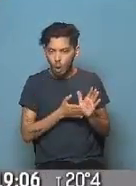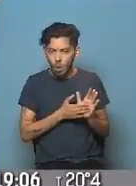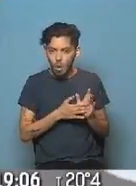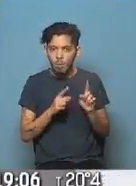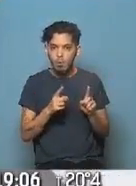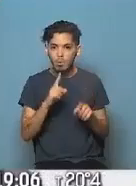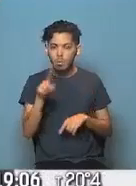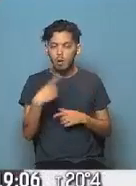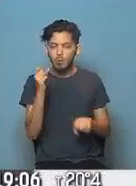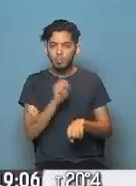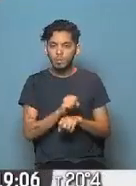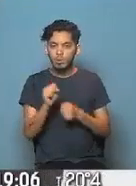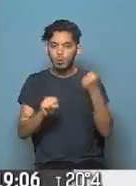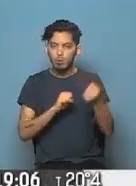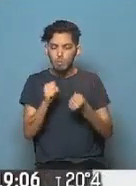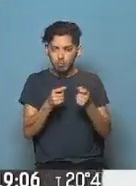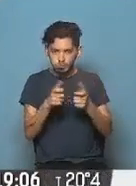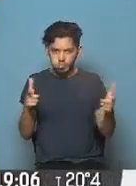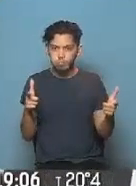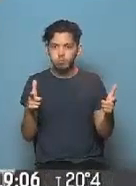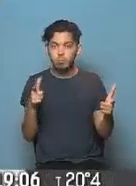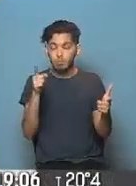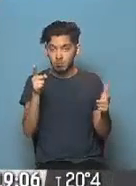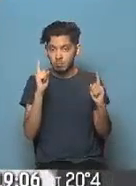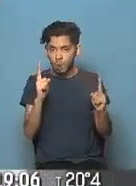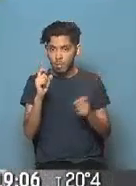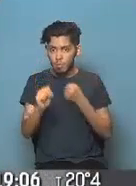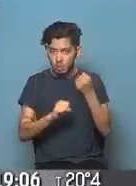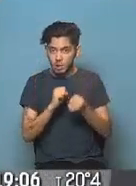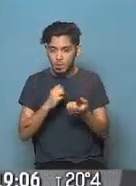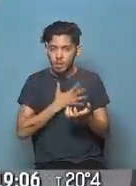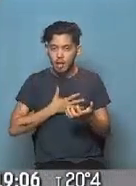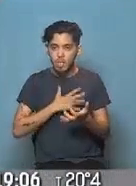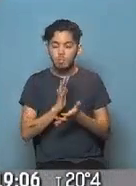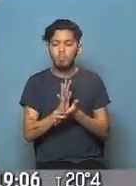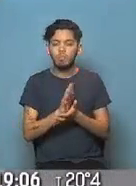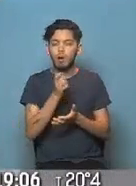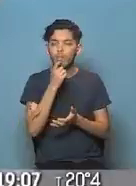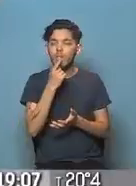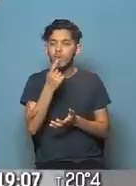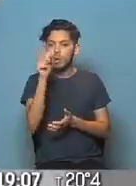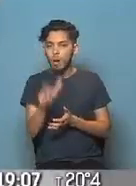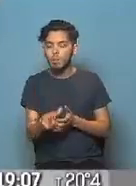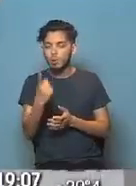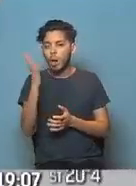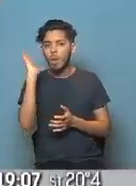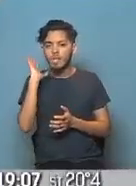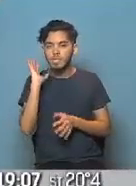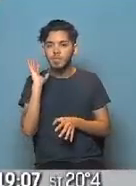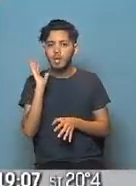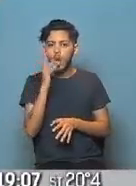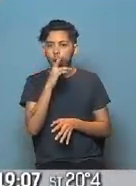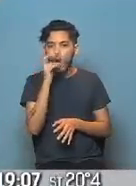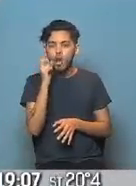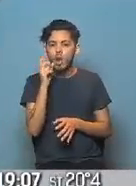pusieron presos a una cantidad de empresarios. A esos empresarios se le hicieron sentir, como dijo alguien alguna vez, el olor